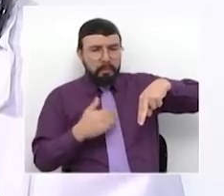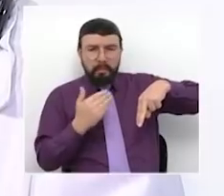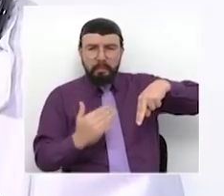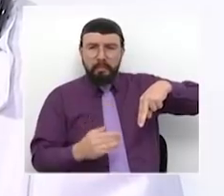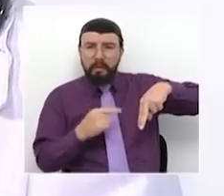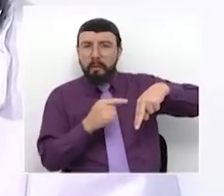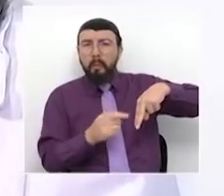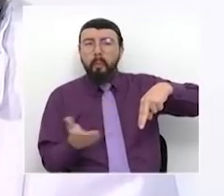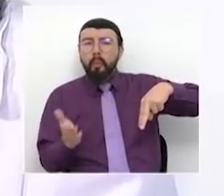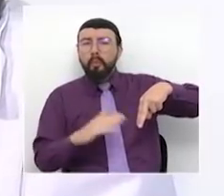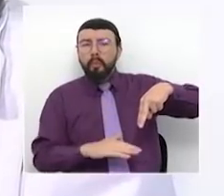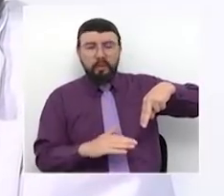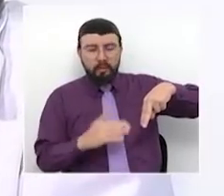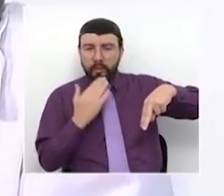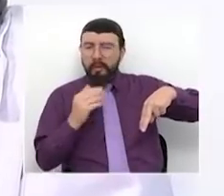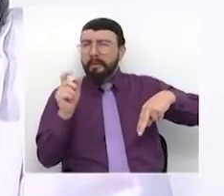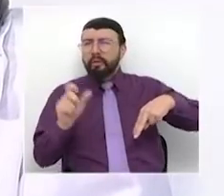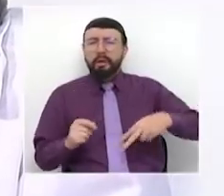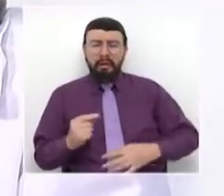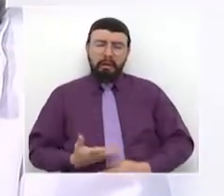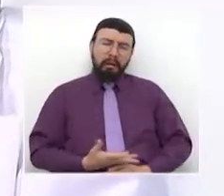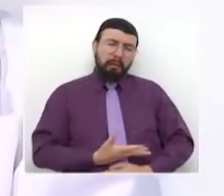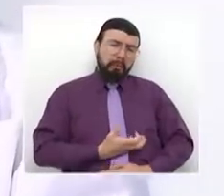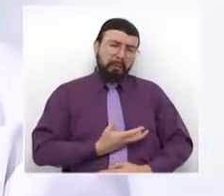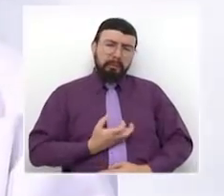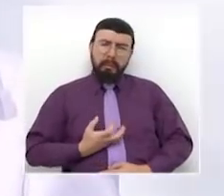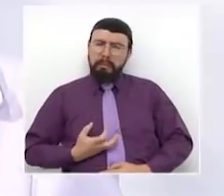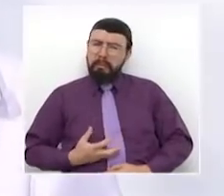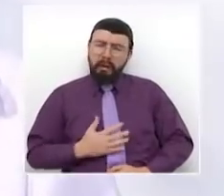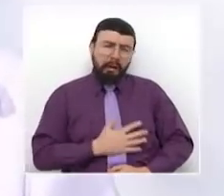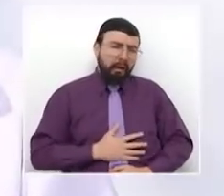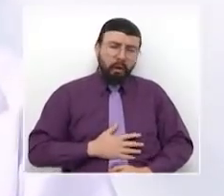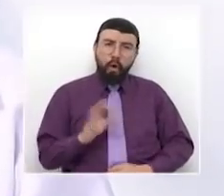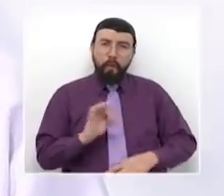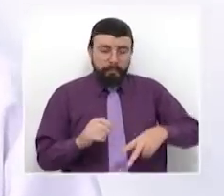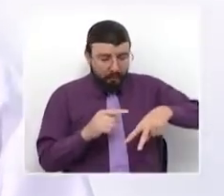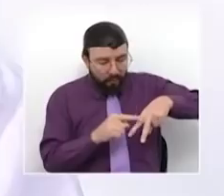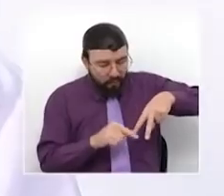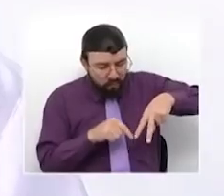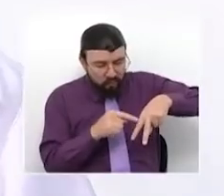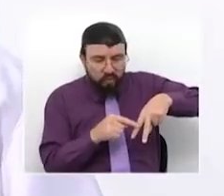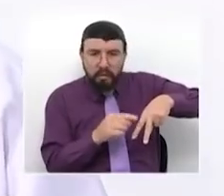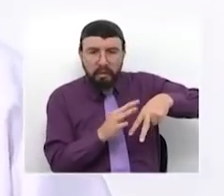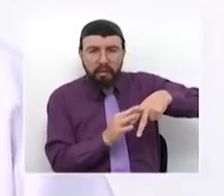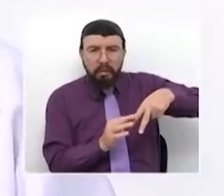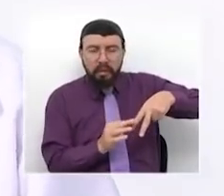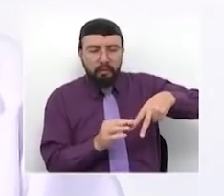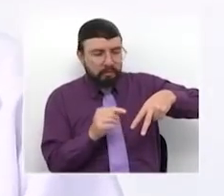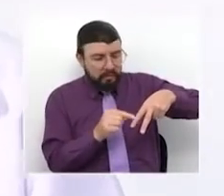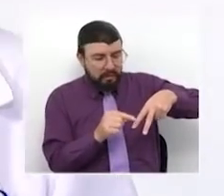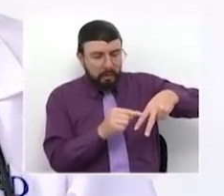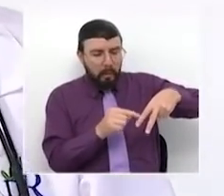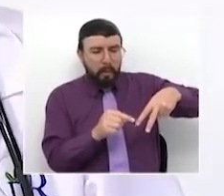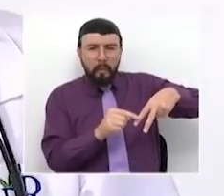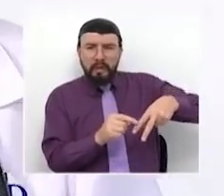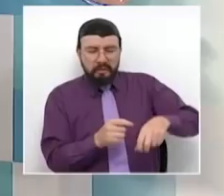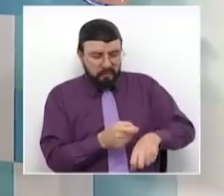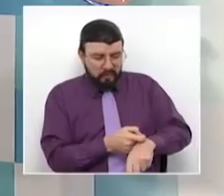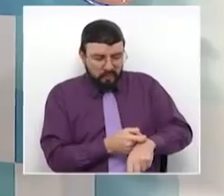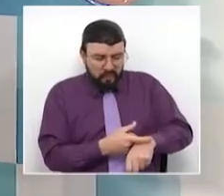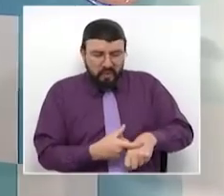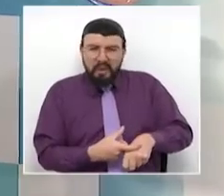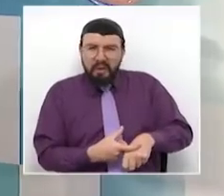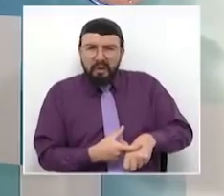¿Qué le pasa a una persona con una úlcera que está inválida y se la dejan en la misma posición? Se le muere un pedazo de carne, una úlcera de